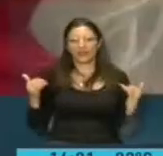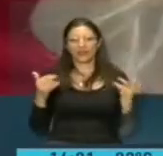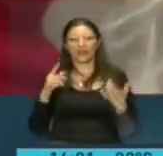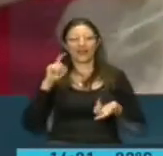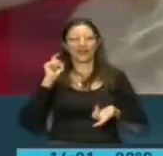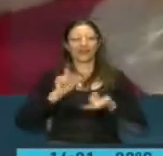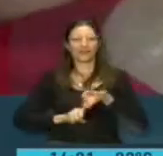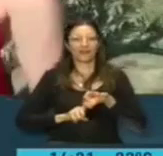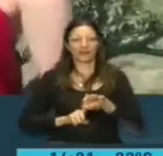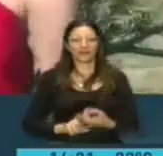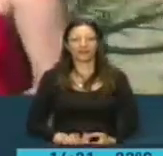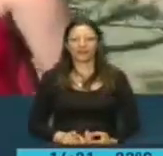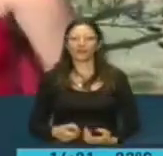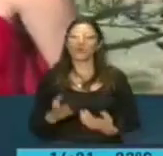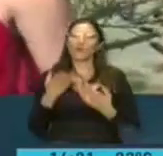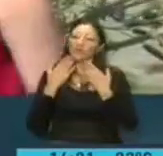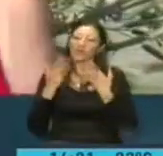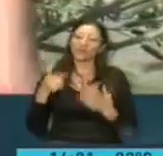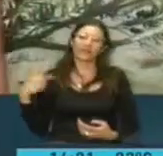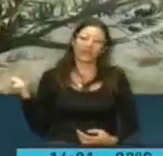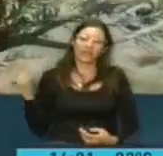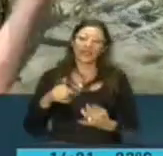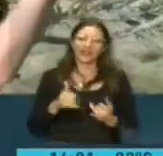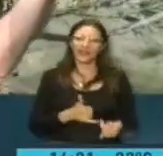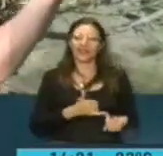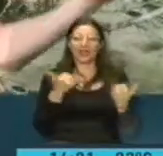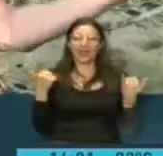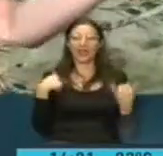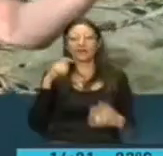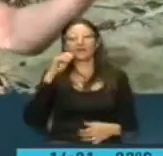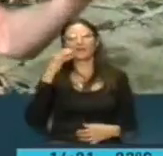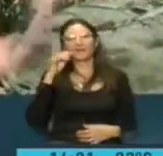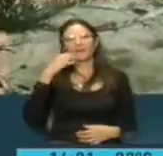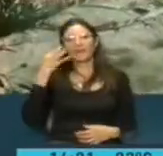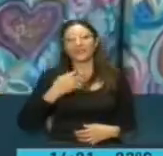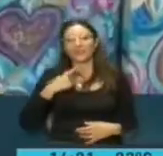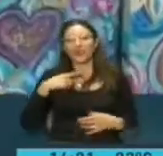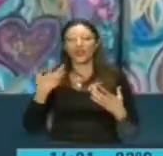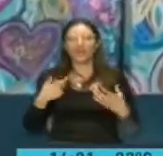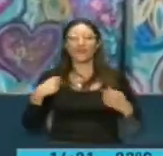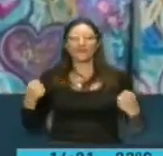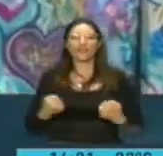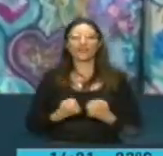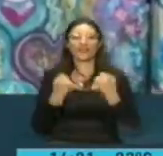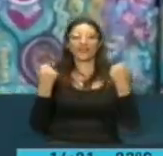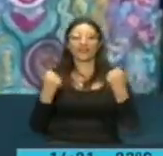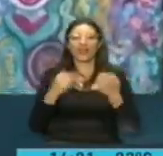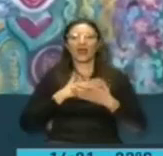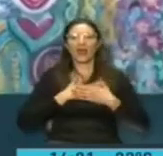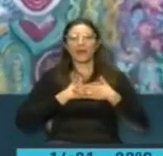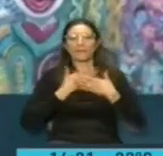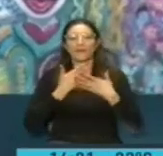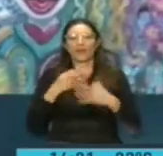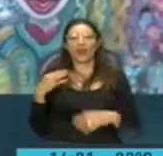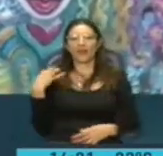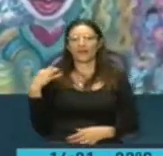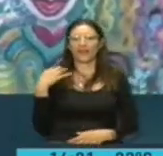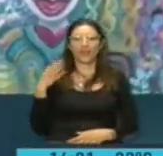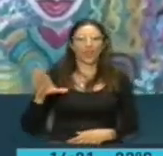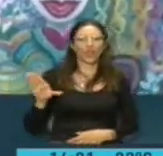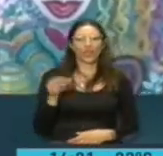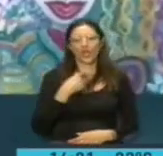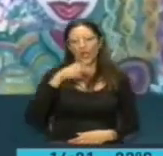casamiento. Gracias por habernos recibido en este día especial. Ay, muy bien, yo quiero brindar para que reine el amor en la vida de todos los